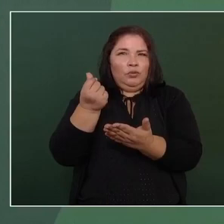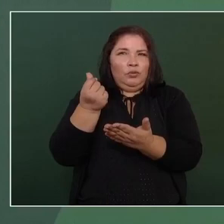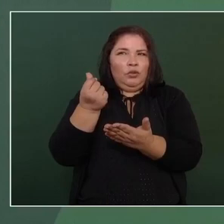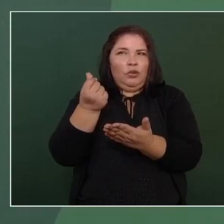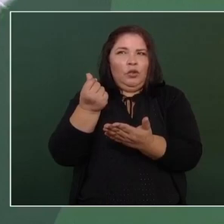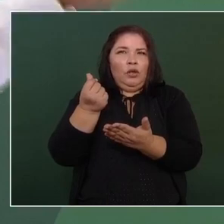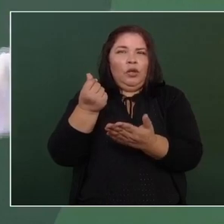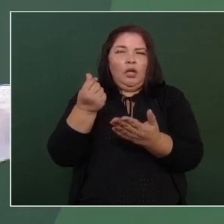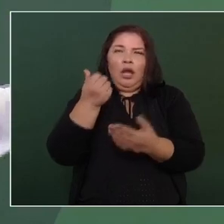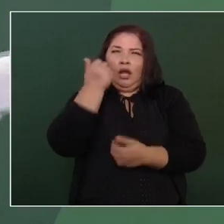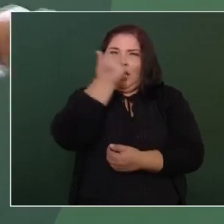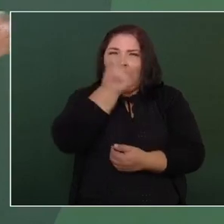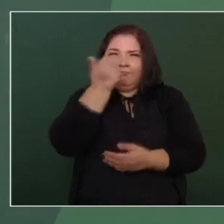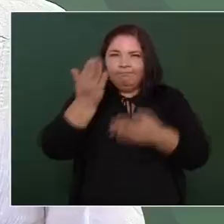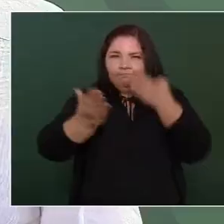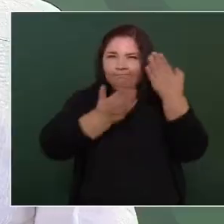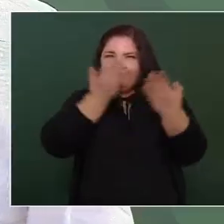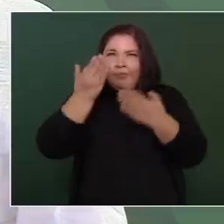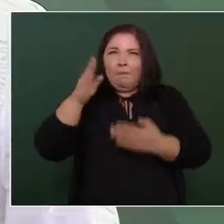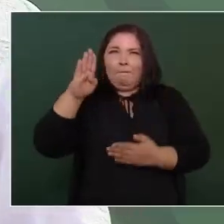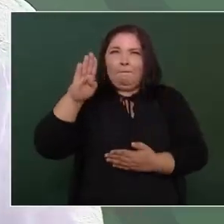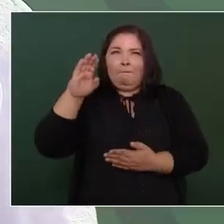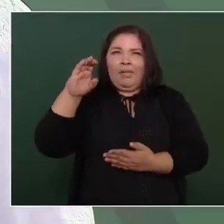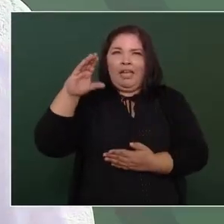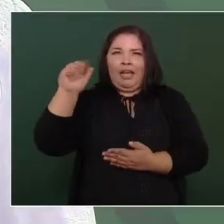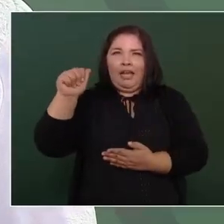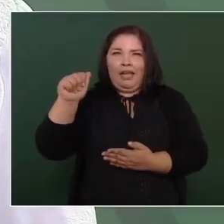los estudiantes que reciben sus becas,